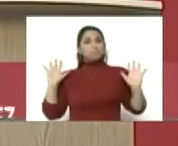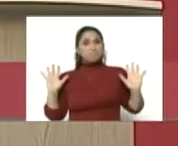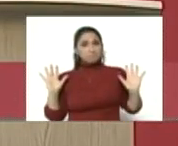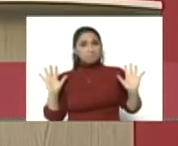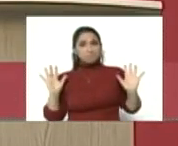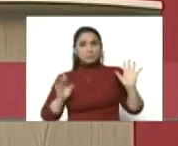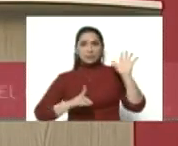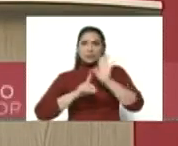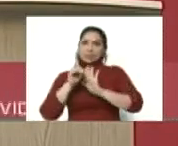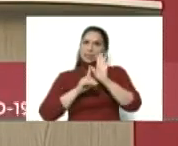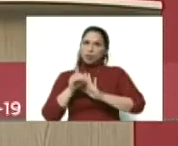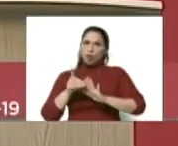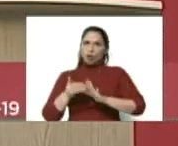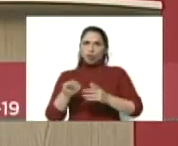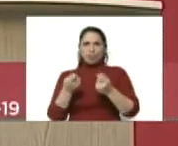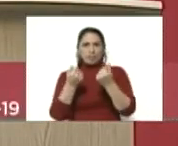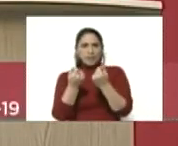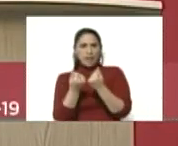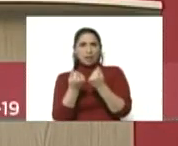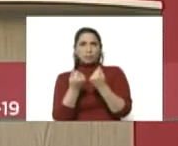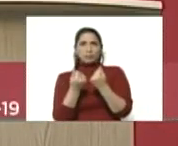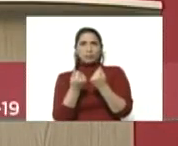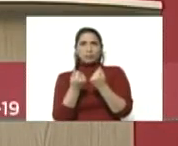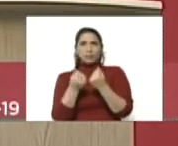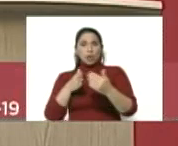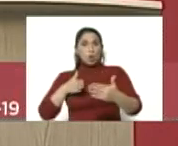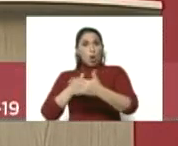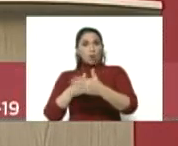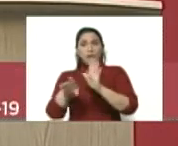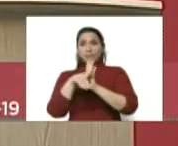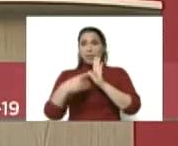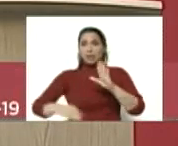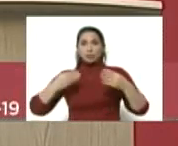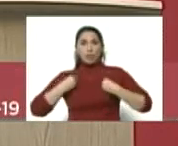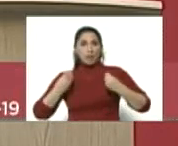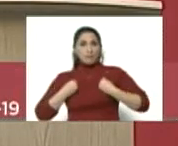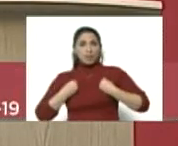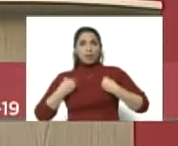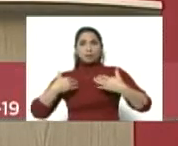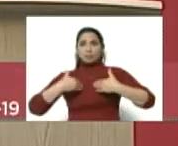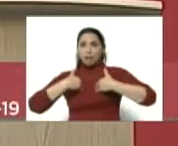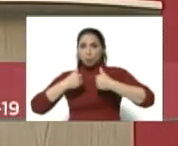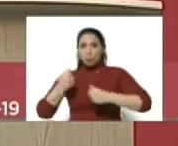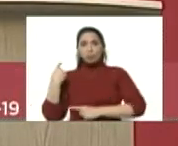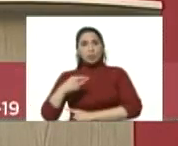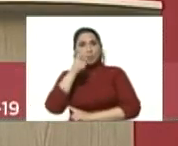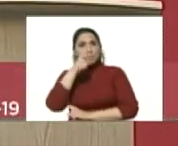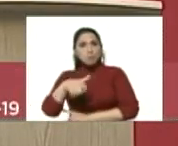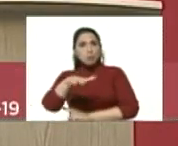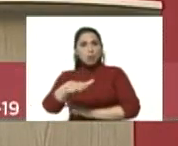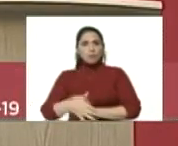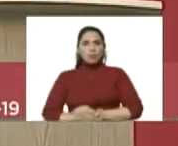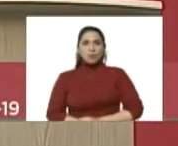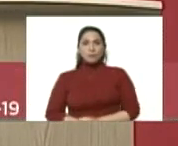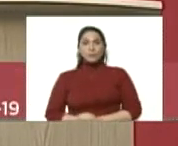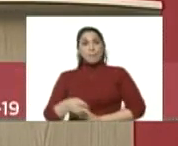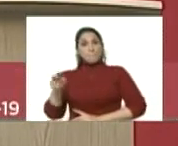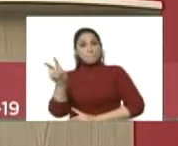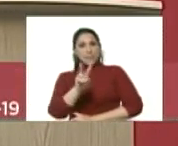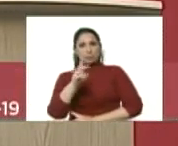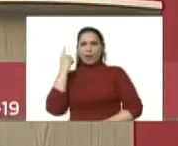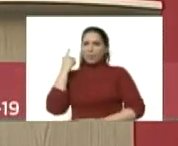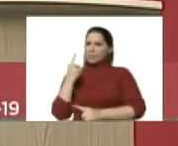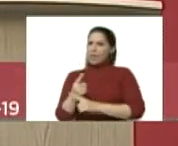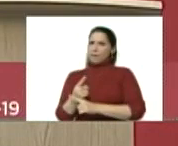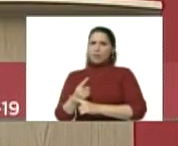el desarrollo del capital en contra del derecho a la vida y a la salud que tiene la población. Por eso Venezuela tiene que